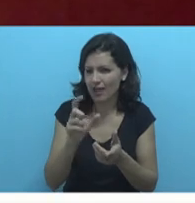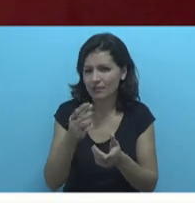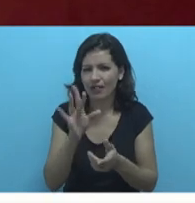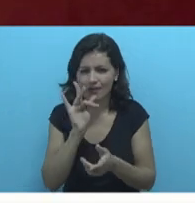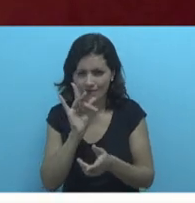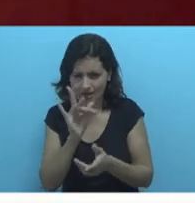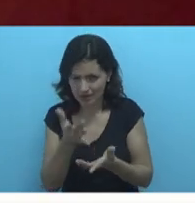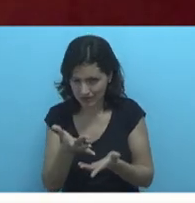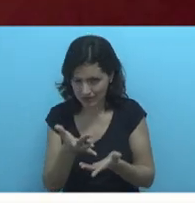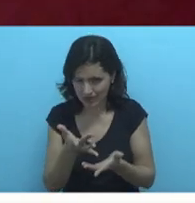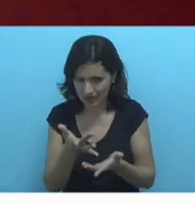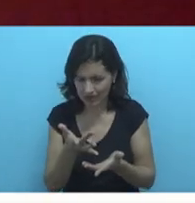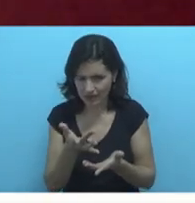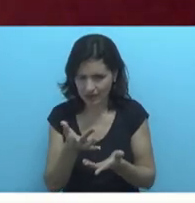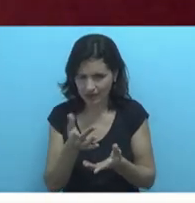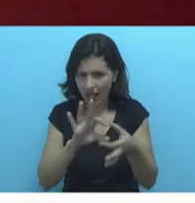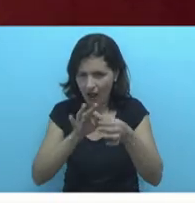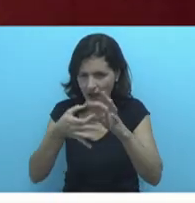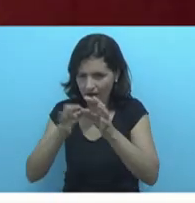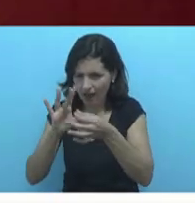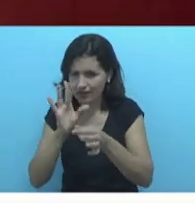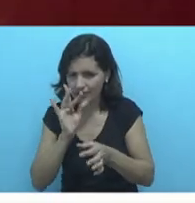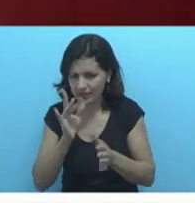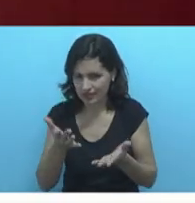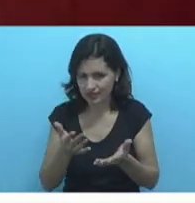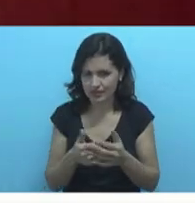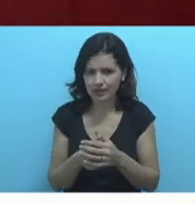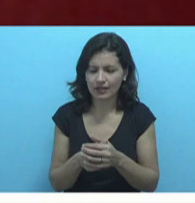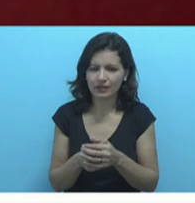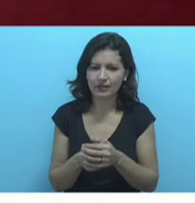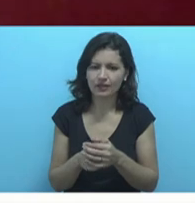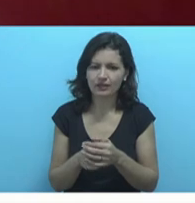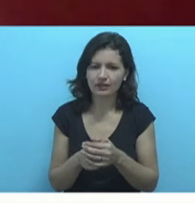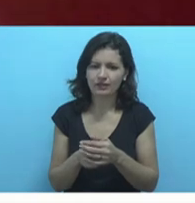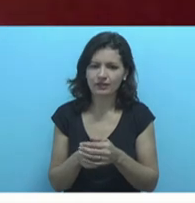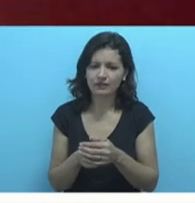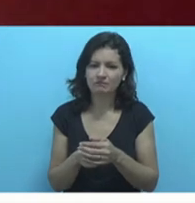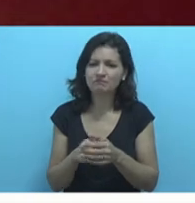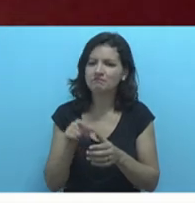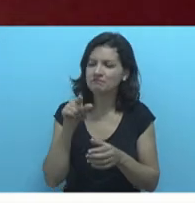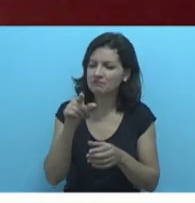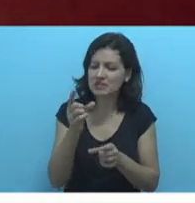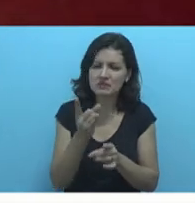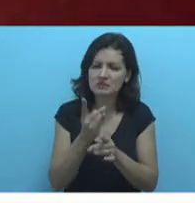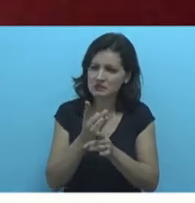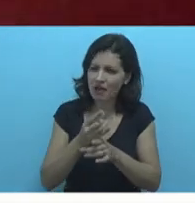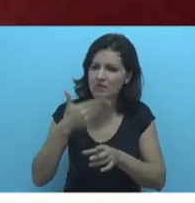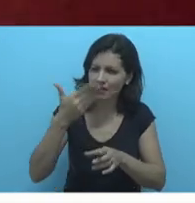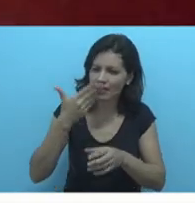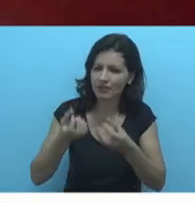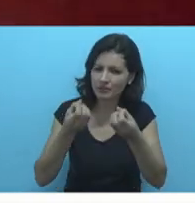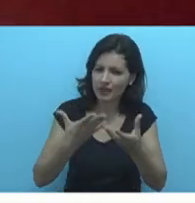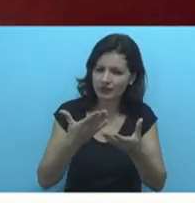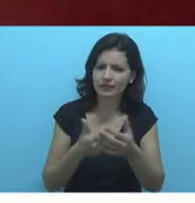No es cuestión de pintar algo de rosado y ya uno es feminista. Pero bueno, en ese sentido Miguel también tenía la